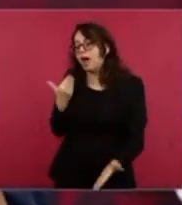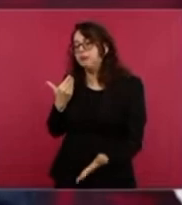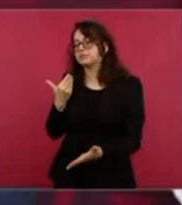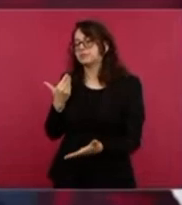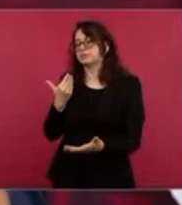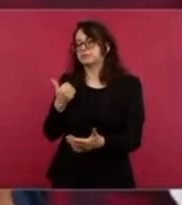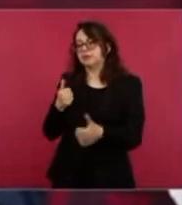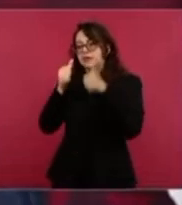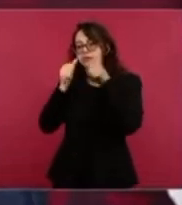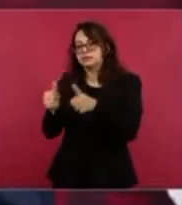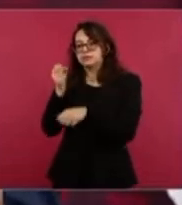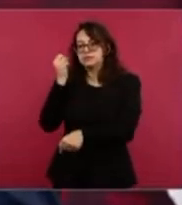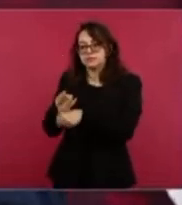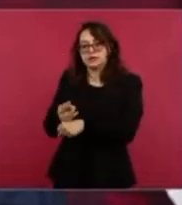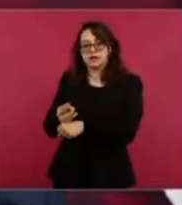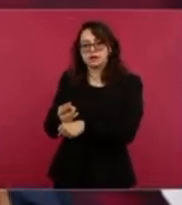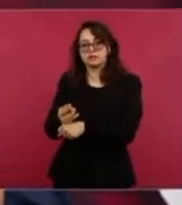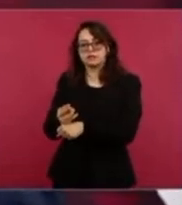conteniendo